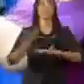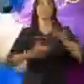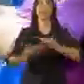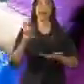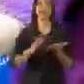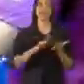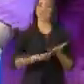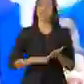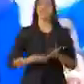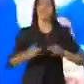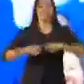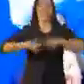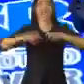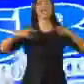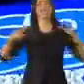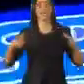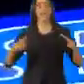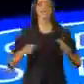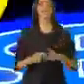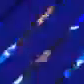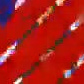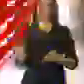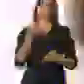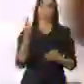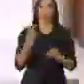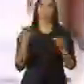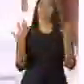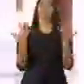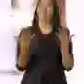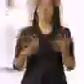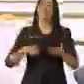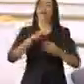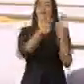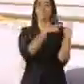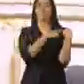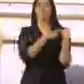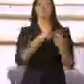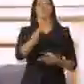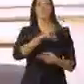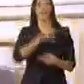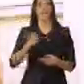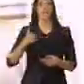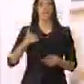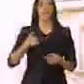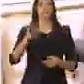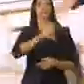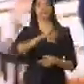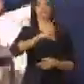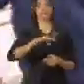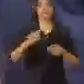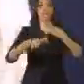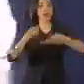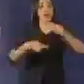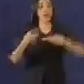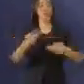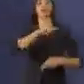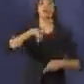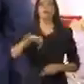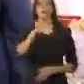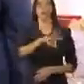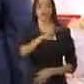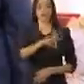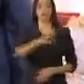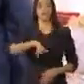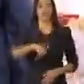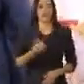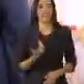de solidaridad verdadera, de crecimiento. Solo en las manos del socialismo cristiano, del socialismo bolivariano, de